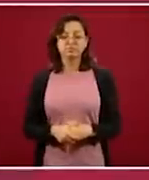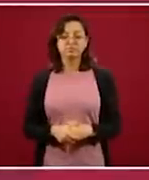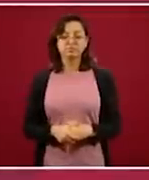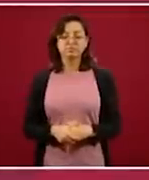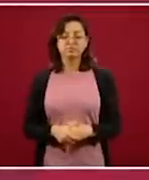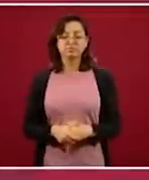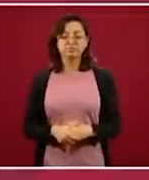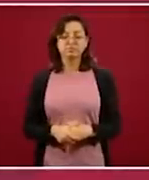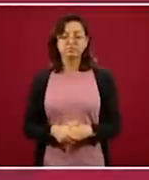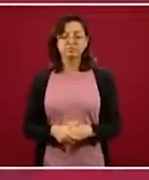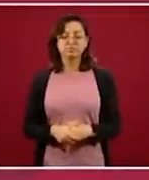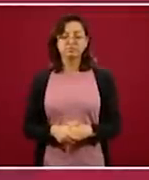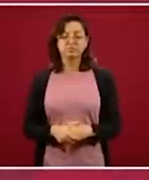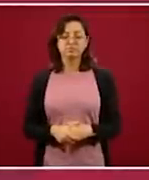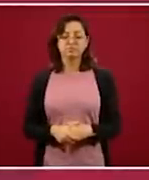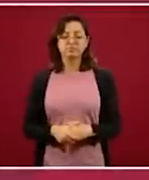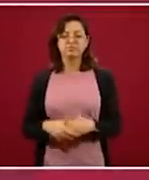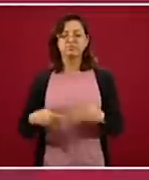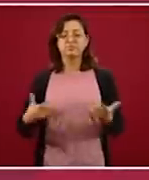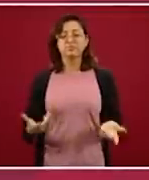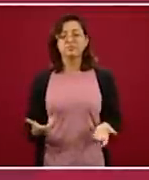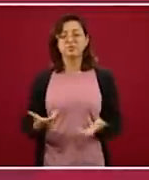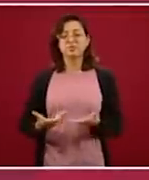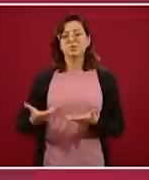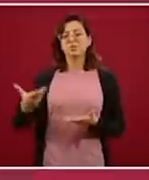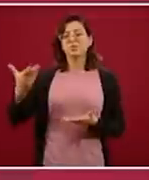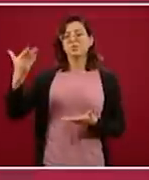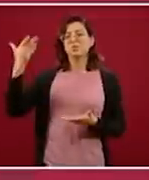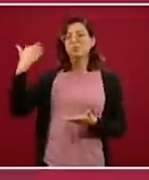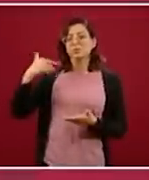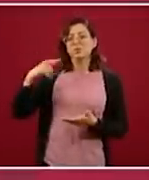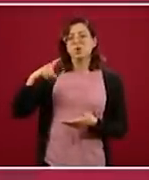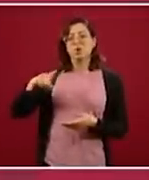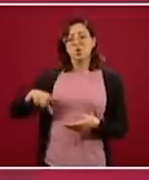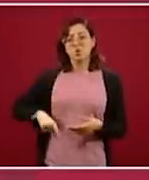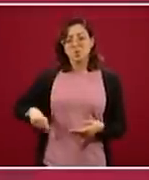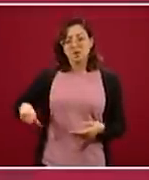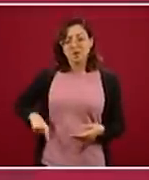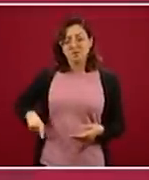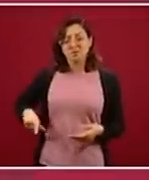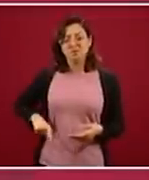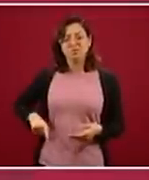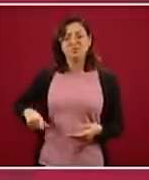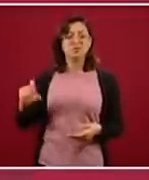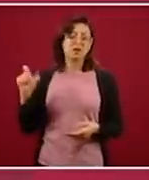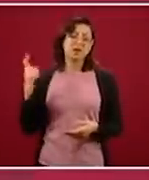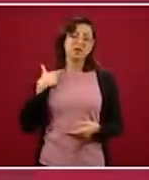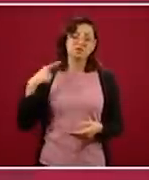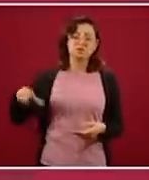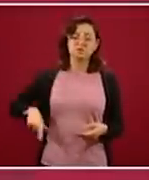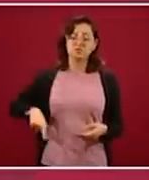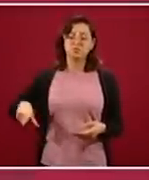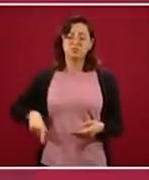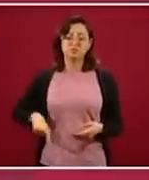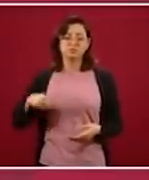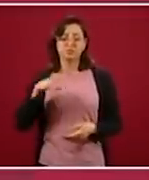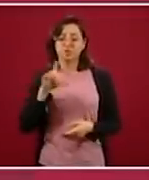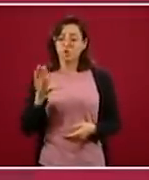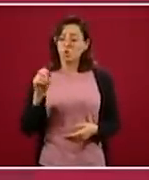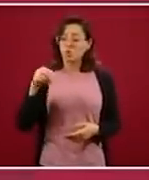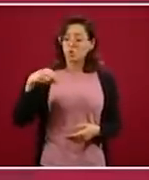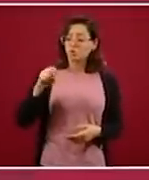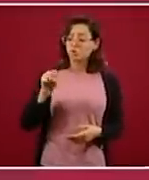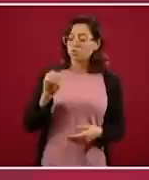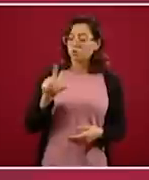Gobiernos posteriores empezaron a reducir el monto de la llamada